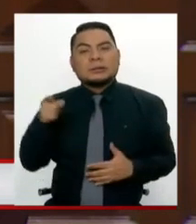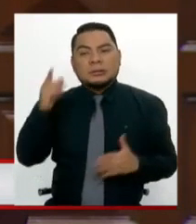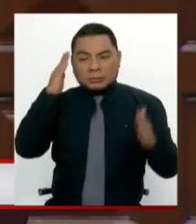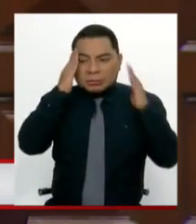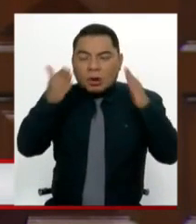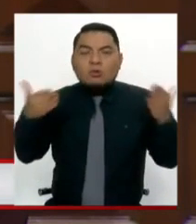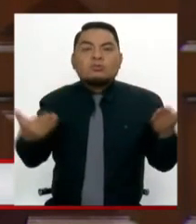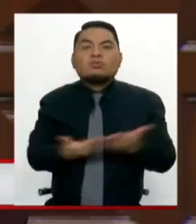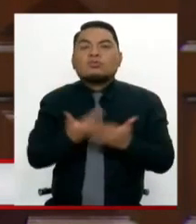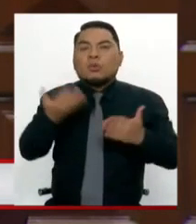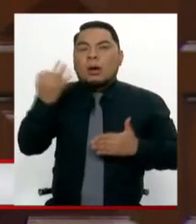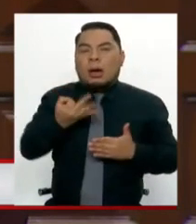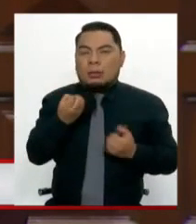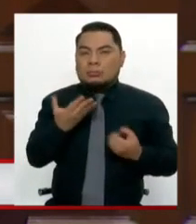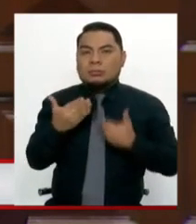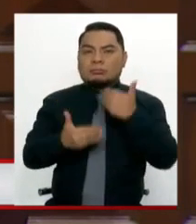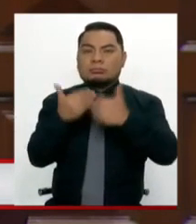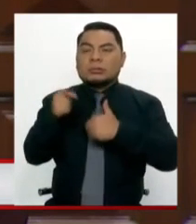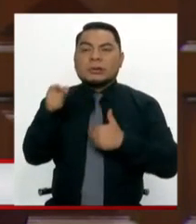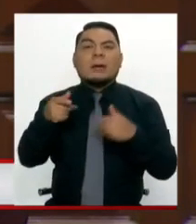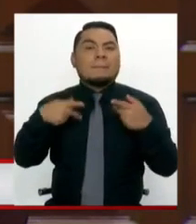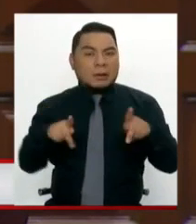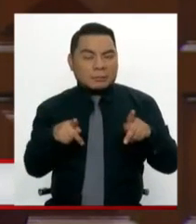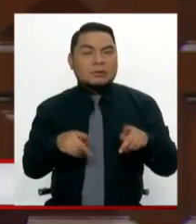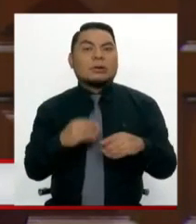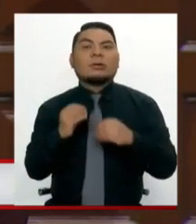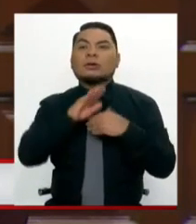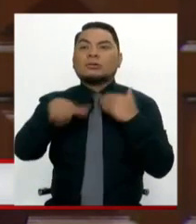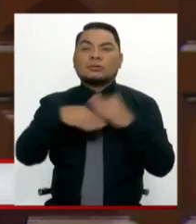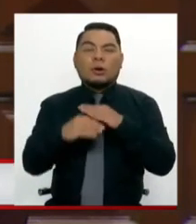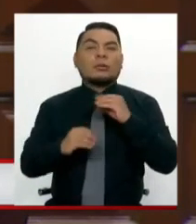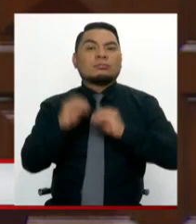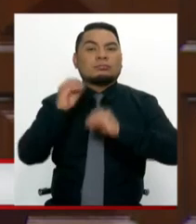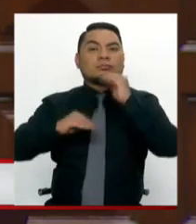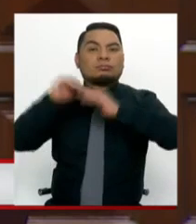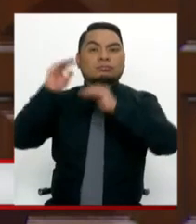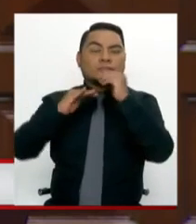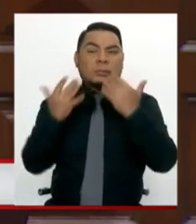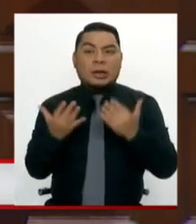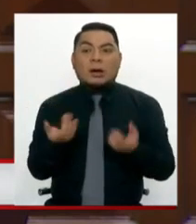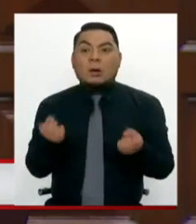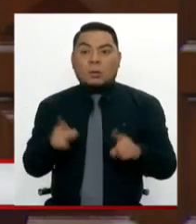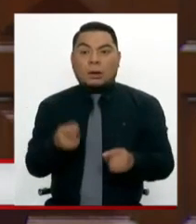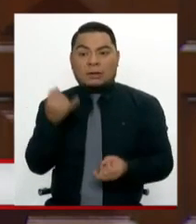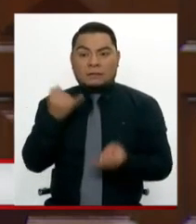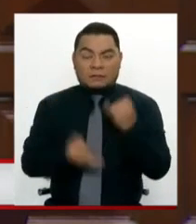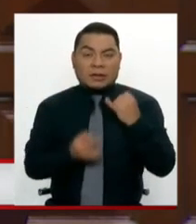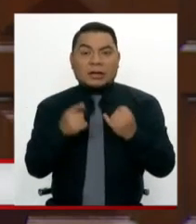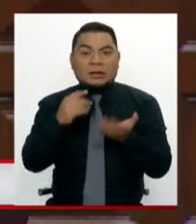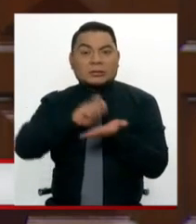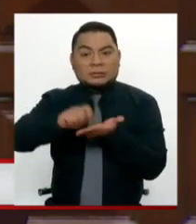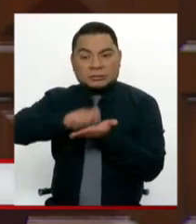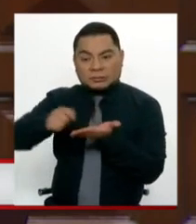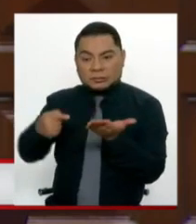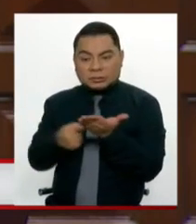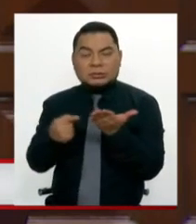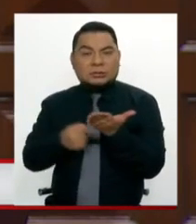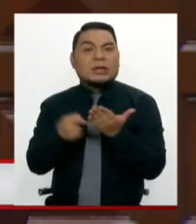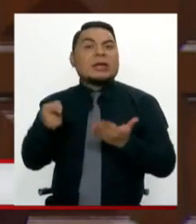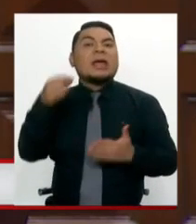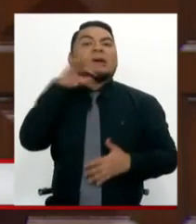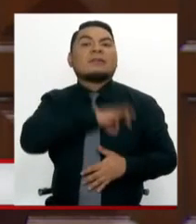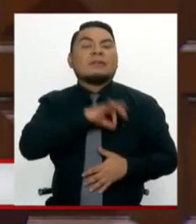enfoque moderno y ágil que permite ejecutar físicamente la obra, en tanto se culminan los expedientes técnicos, en